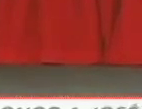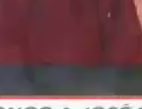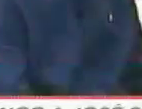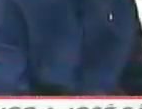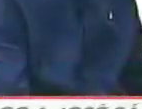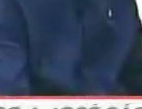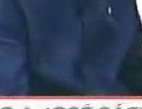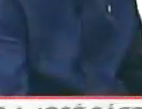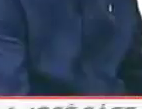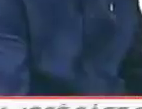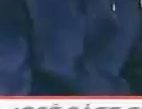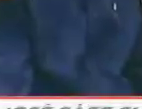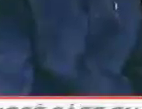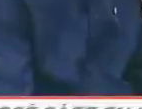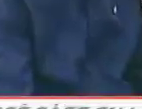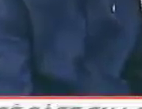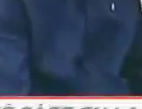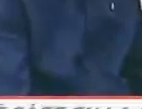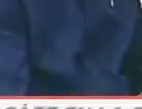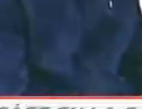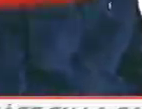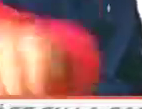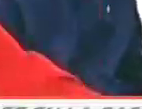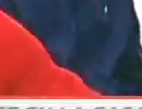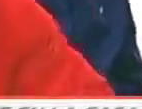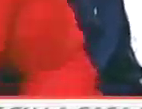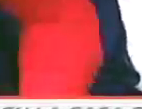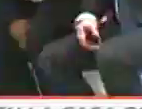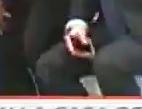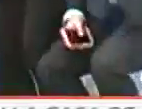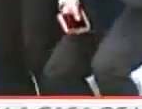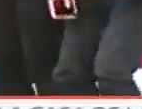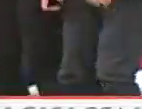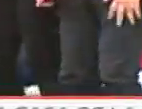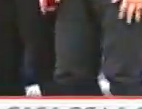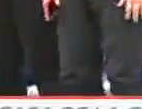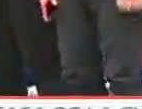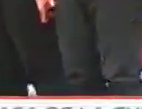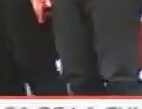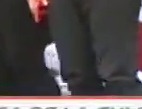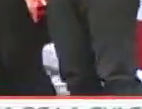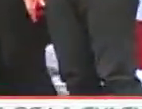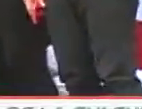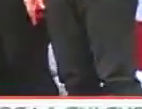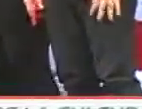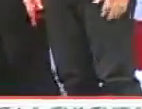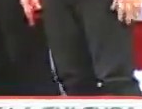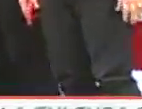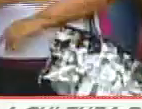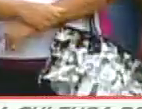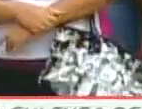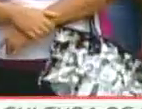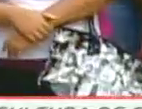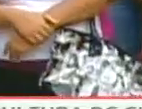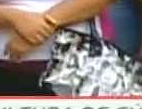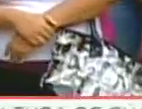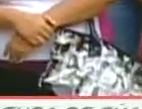la patria! ¡Viva! ¡Que viva Bolívar! ¡Viva! ¡Que viva Chávez! ¡Viva! ¡Que viva Maduro!